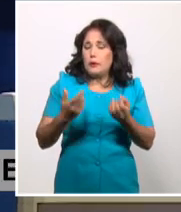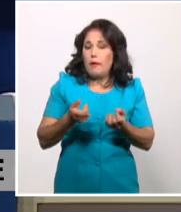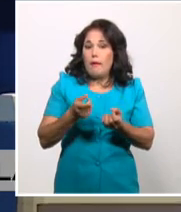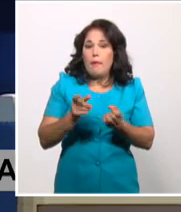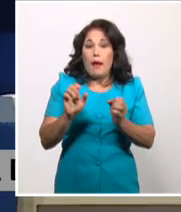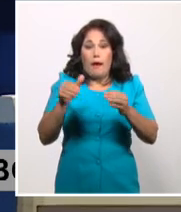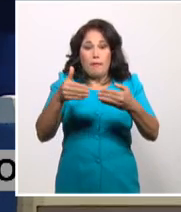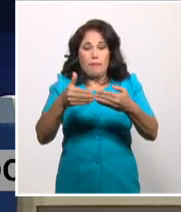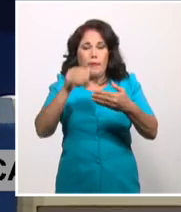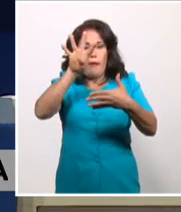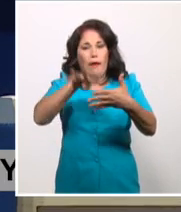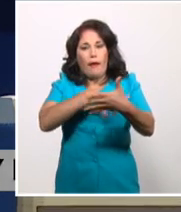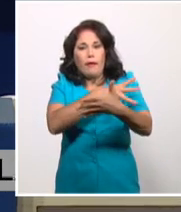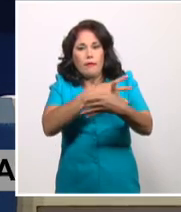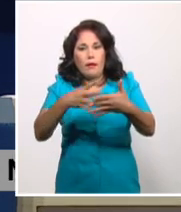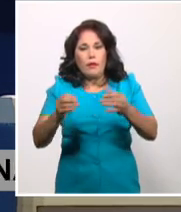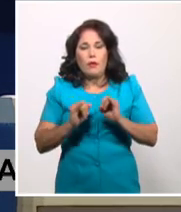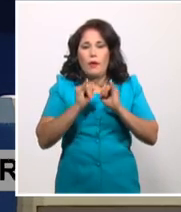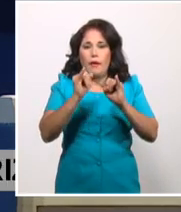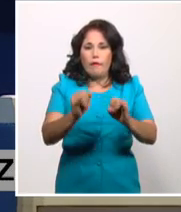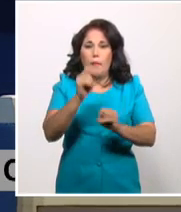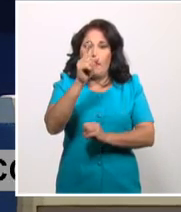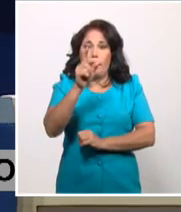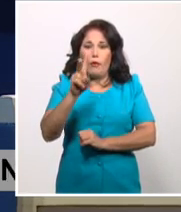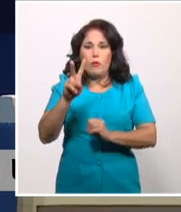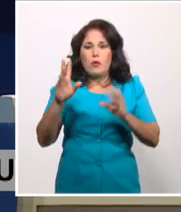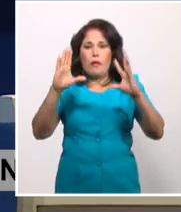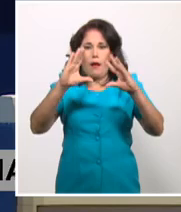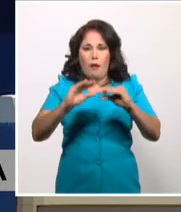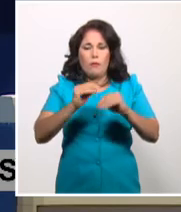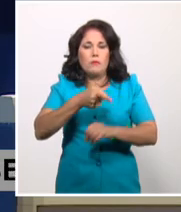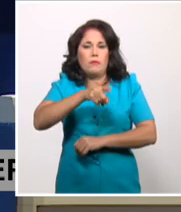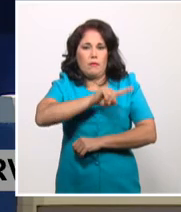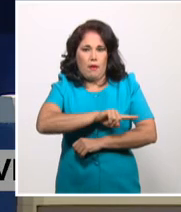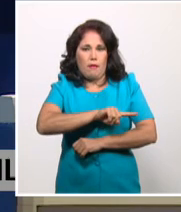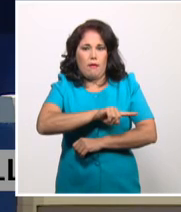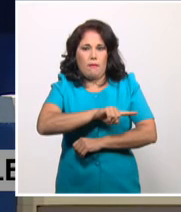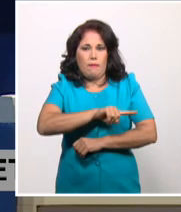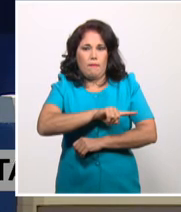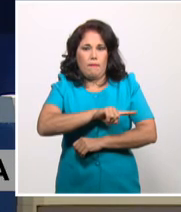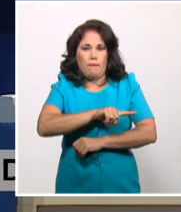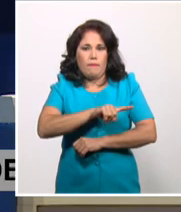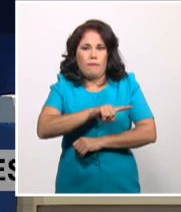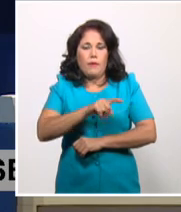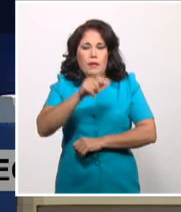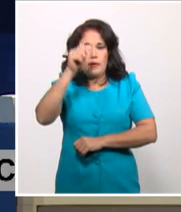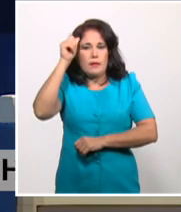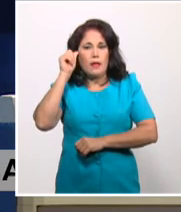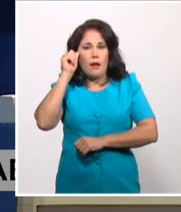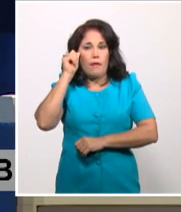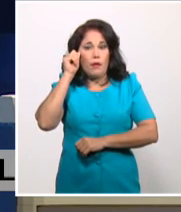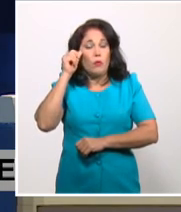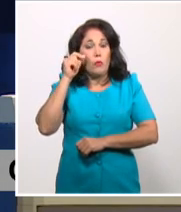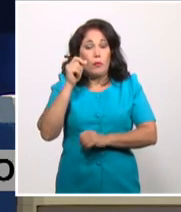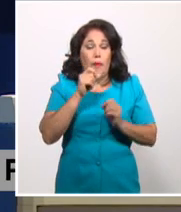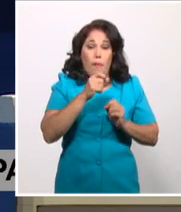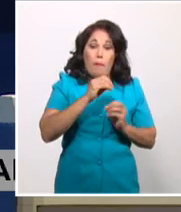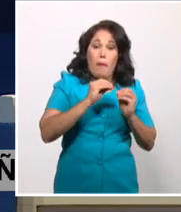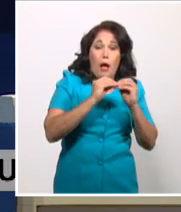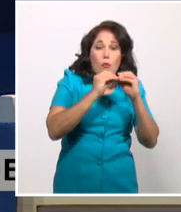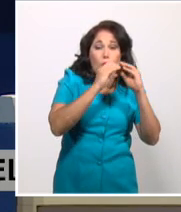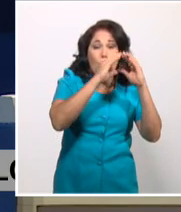corte estadístico de la información de las 12 de la noche del día de ayer. Por lo tanto, lo que ha transcurrido en la